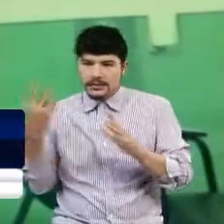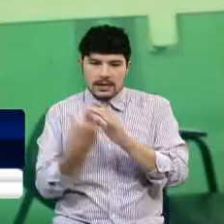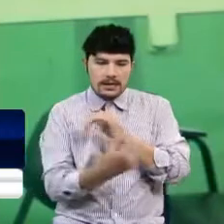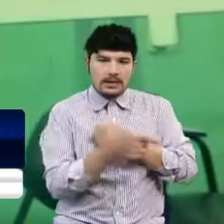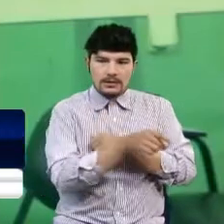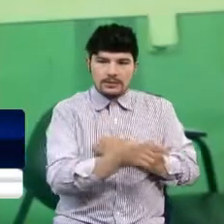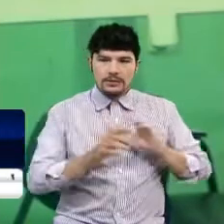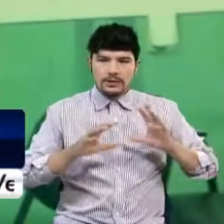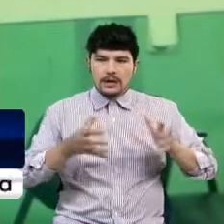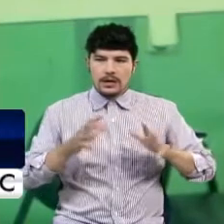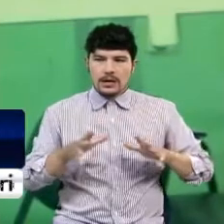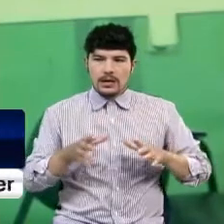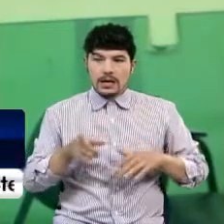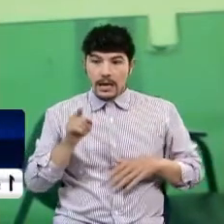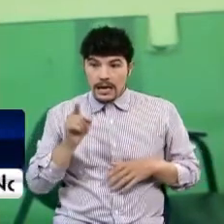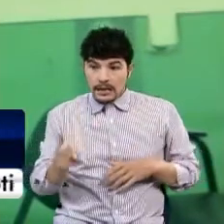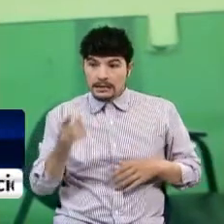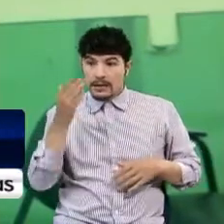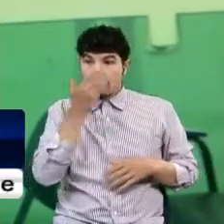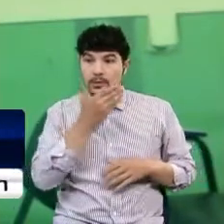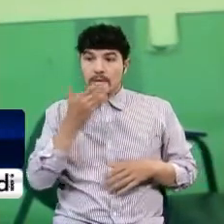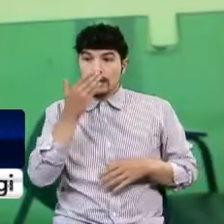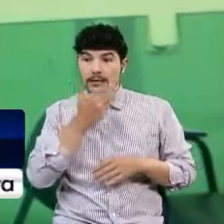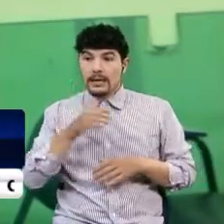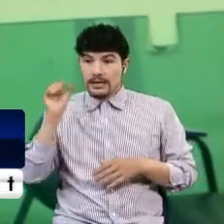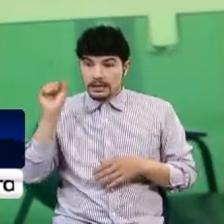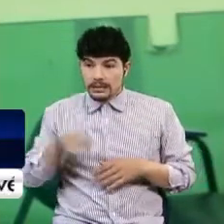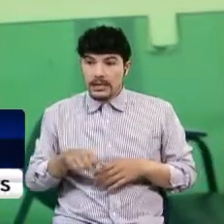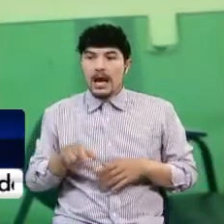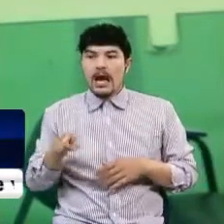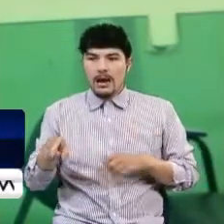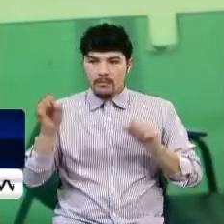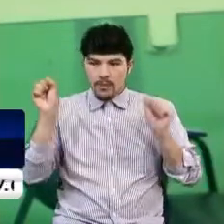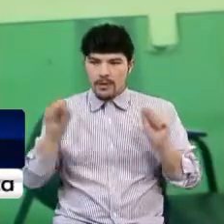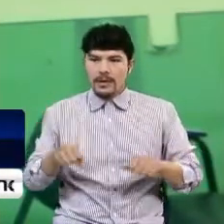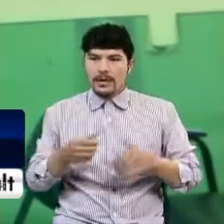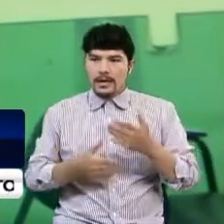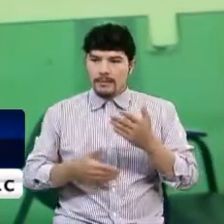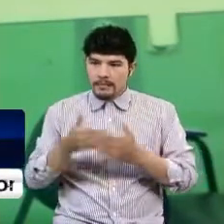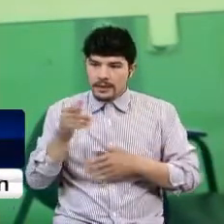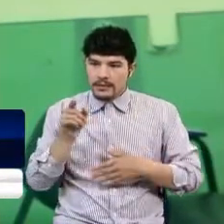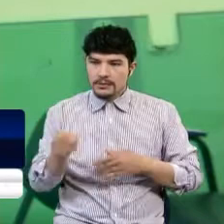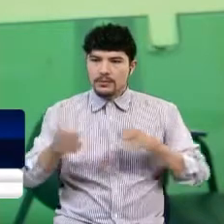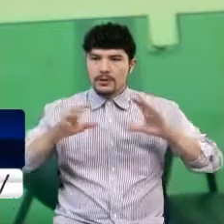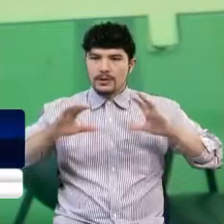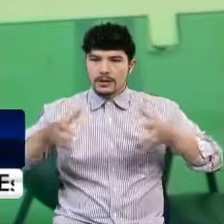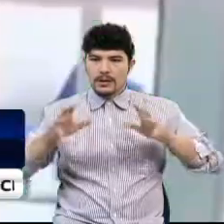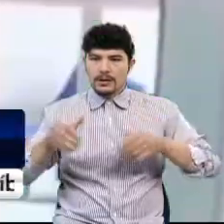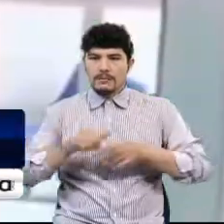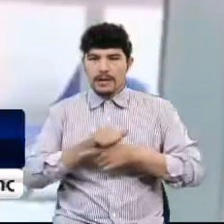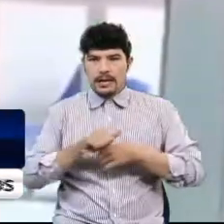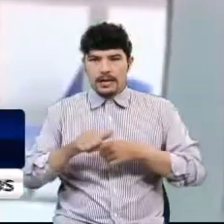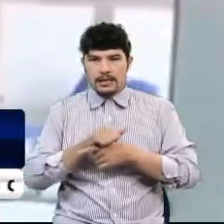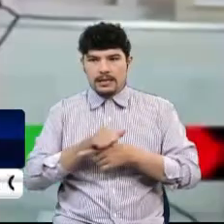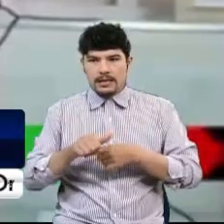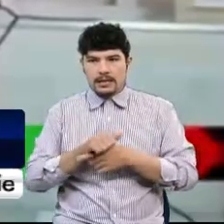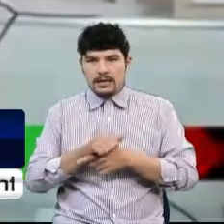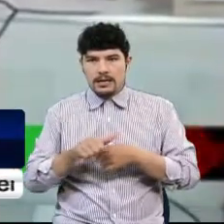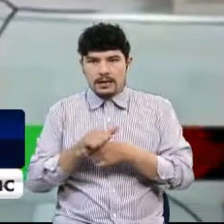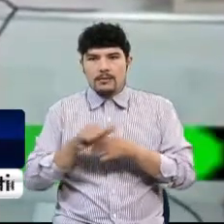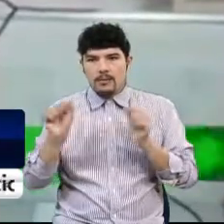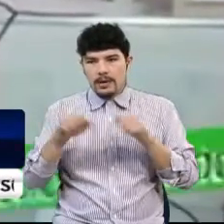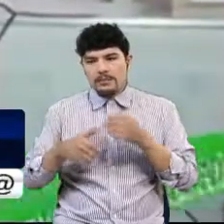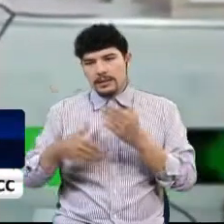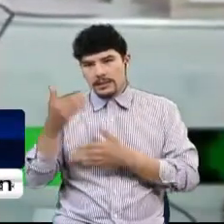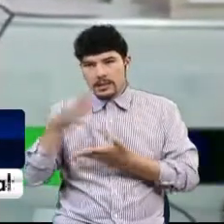esta prueba se pasa entonces es apto para iniciar su capacitación práctica desde diciembre de